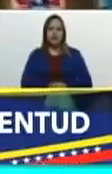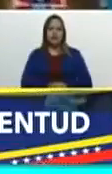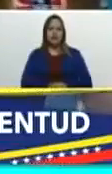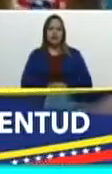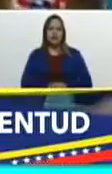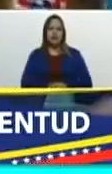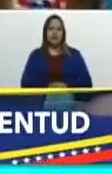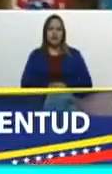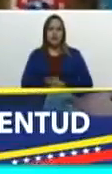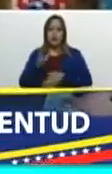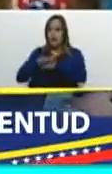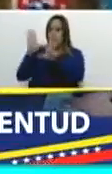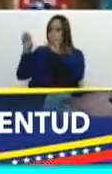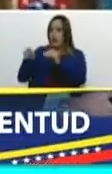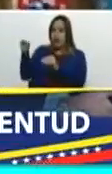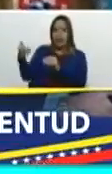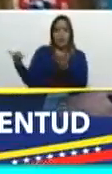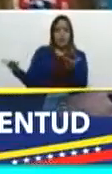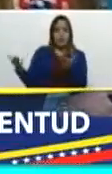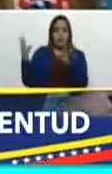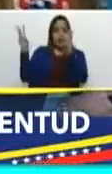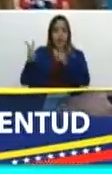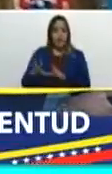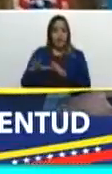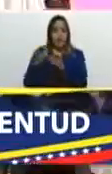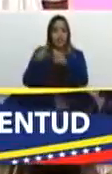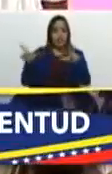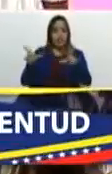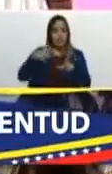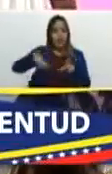¿Por qué apagaron eso, Márquez?